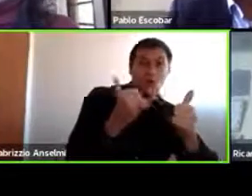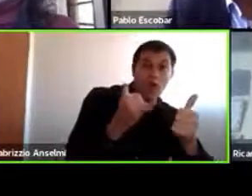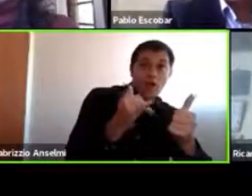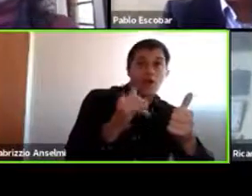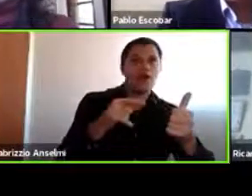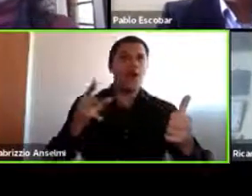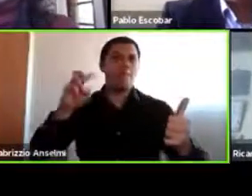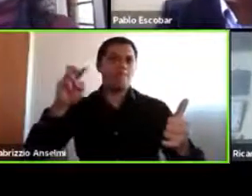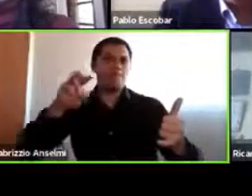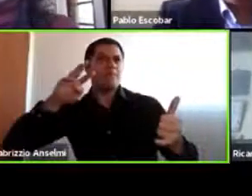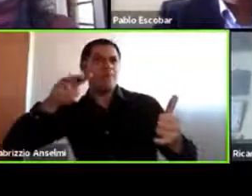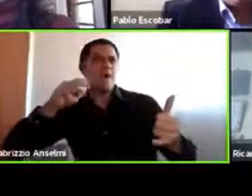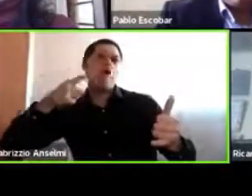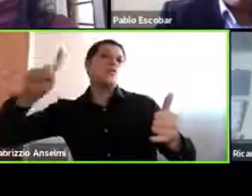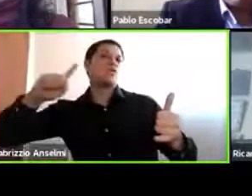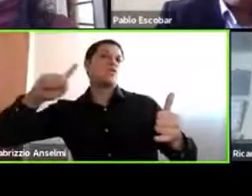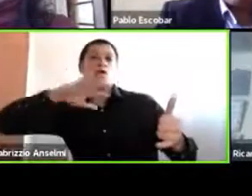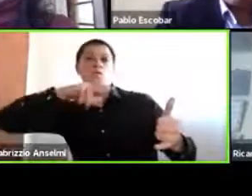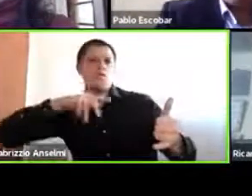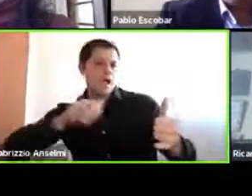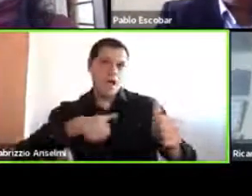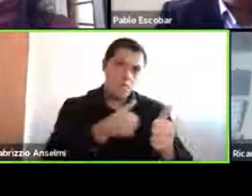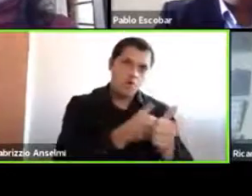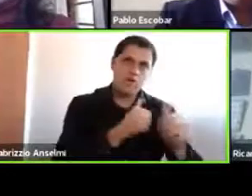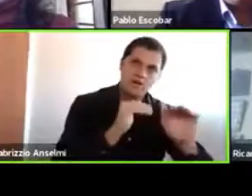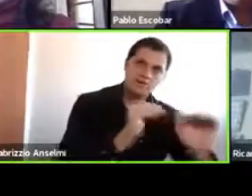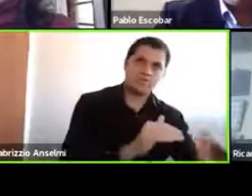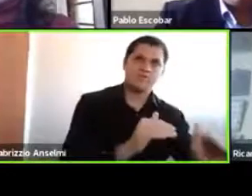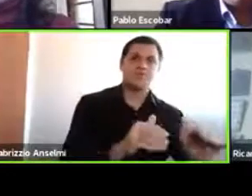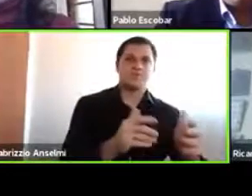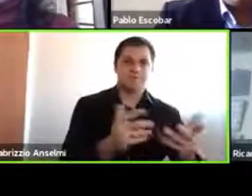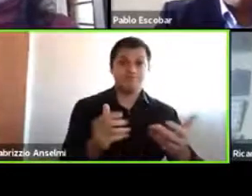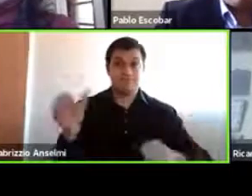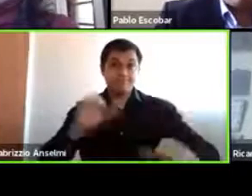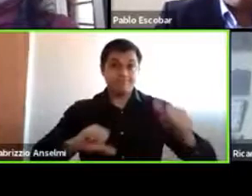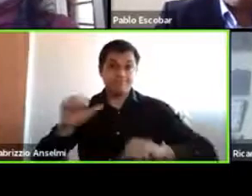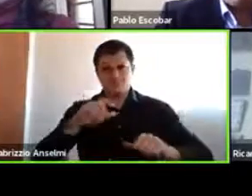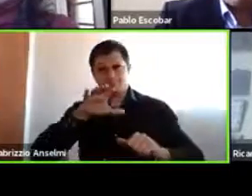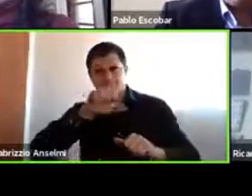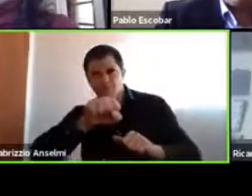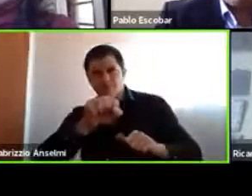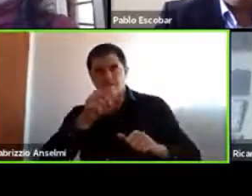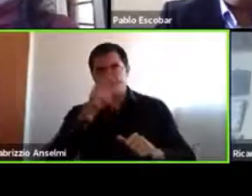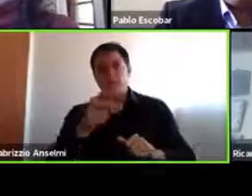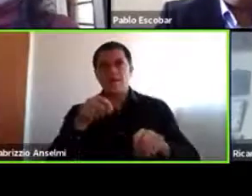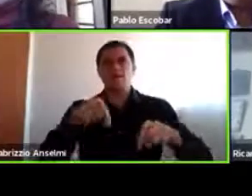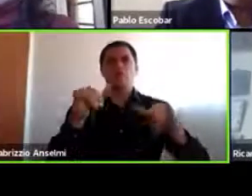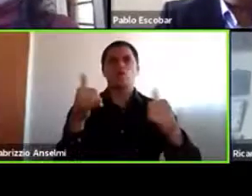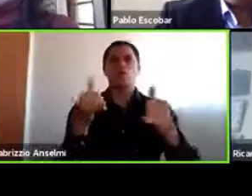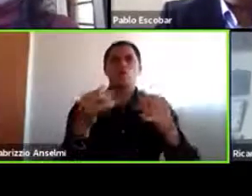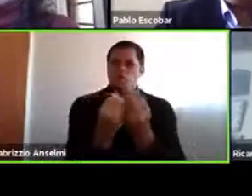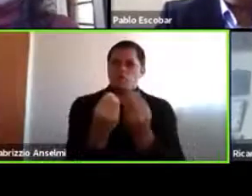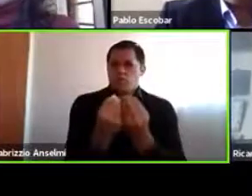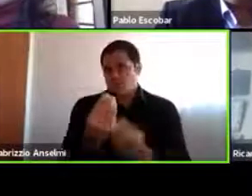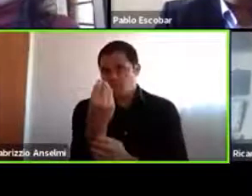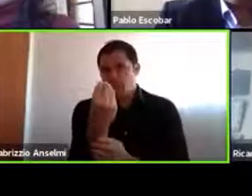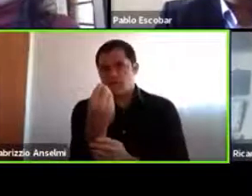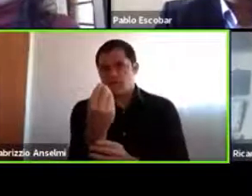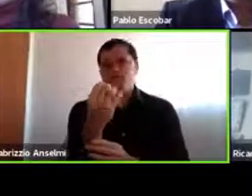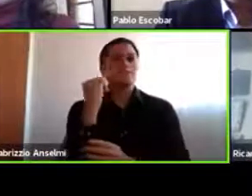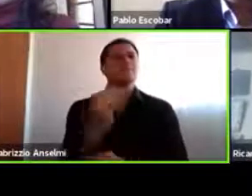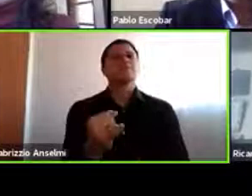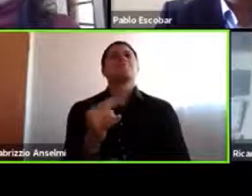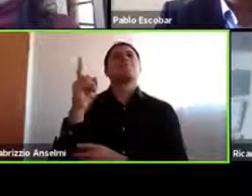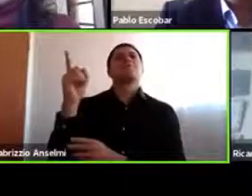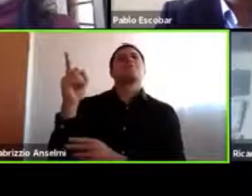-análisis es esa. Este juego es efectivo siempre y cuando haya un acompañamiento de algún adulto